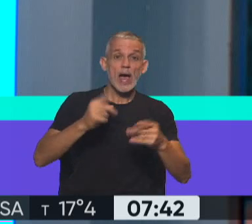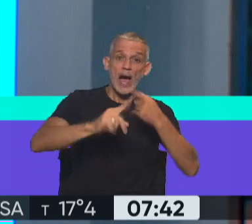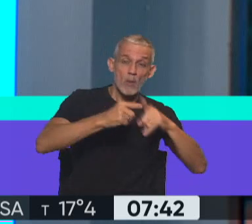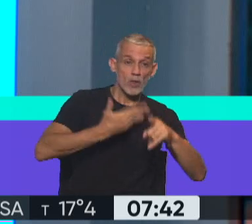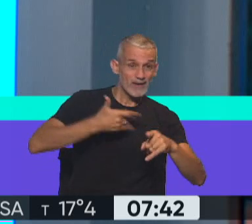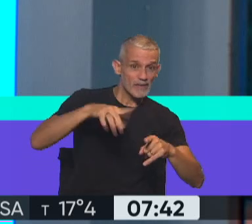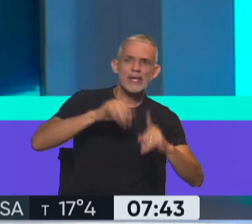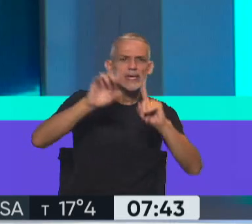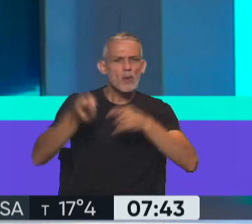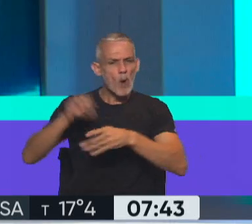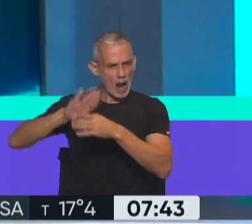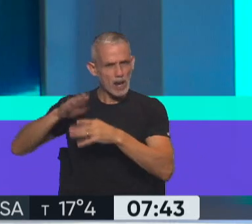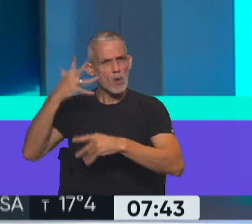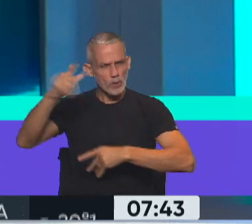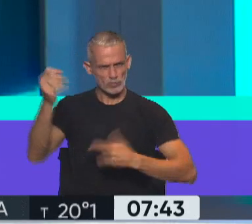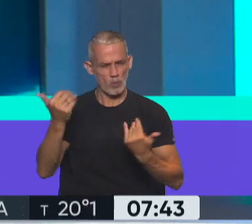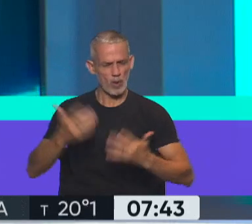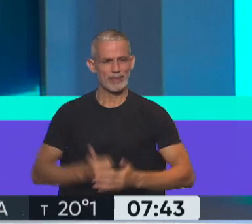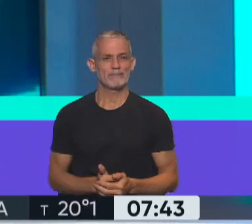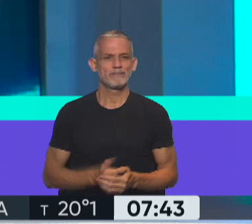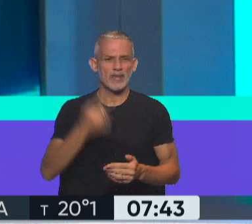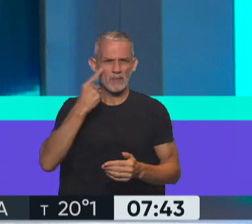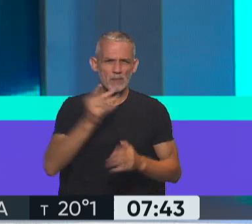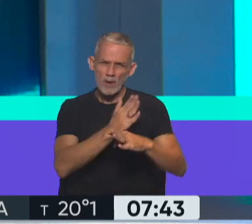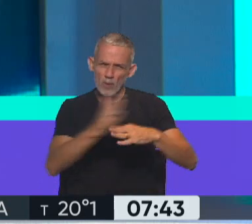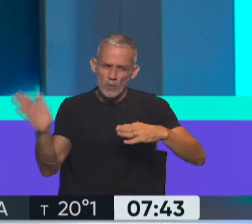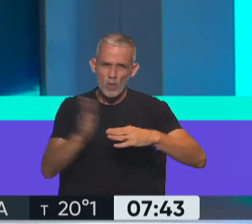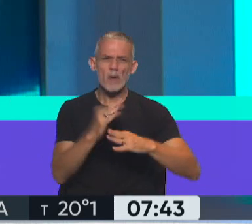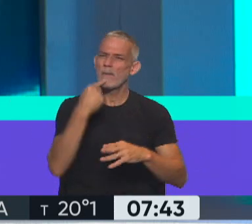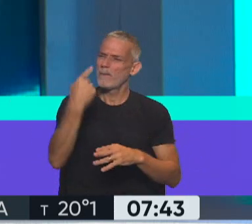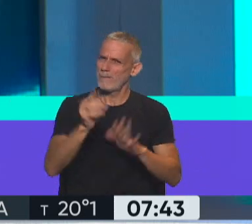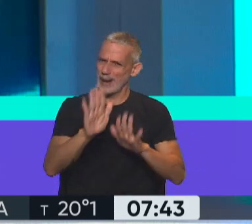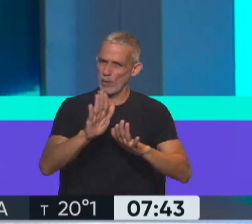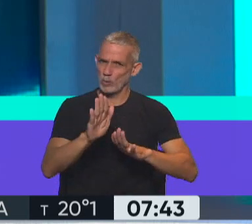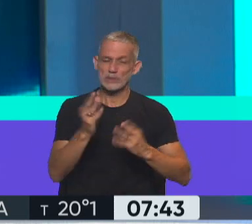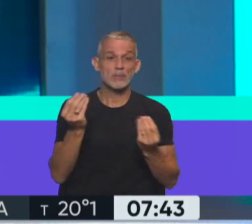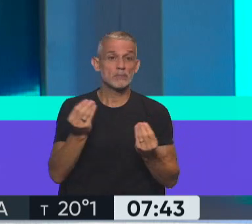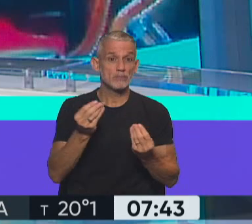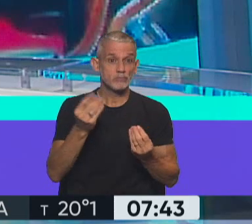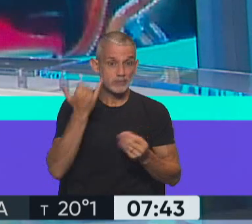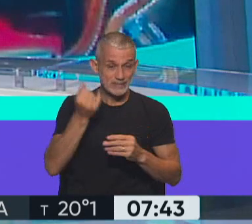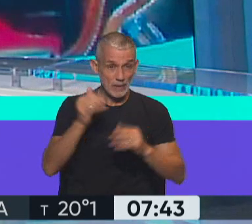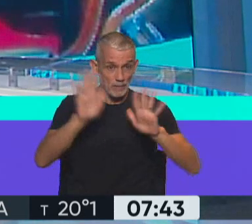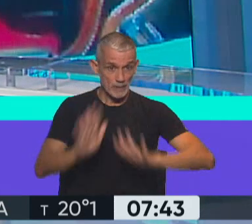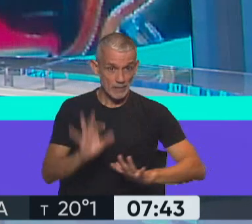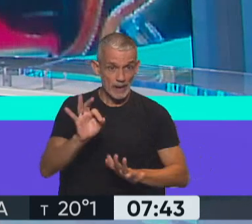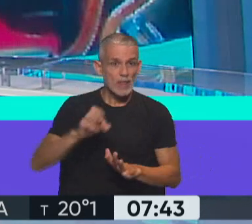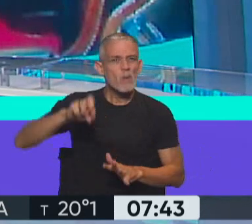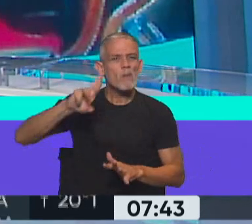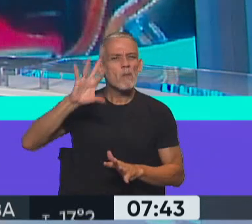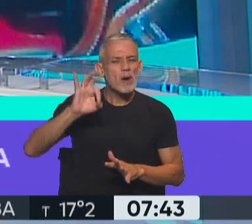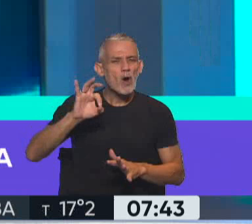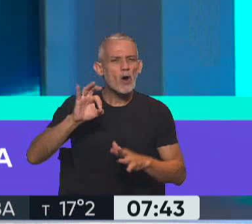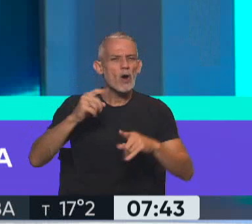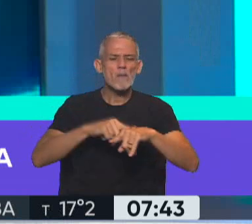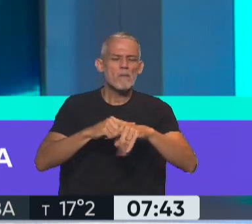el Fondo Monetario. Pero vemos todo lo que sucedió, comenzando por el minuto de silencio, pero queda una pregunta pendiente. ¿Estaba previsto que el PRO en algún